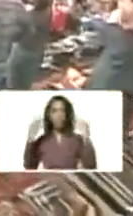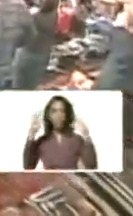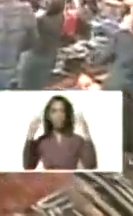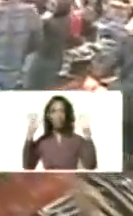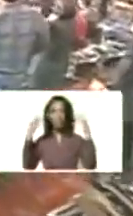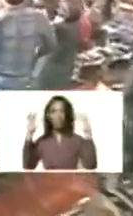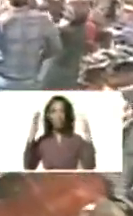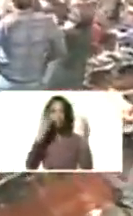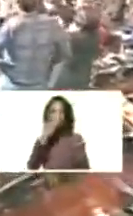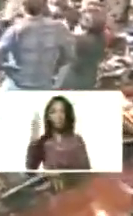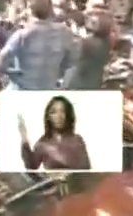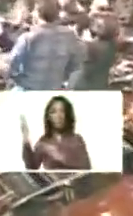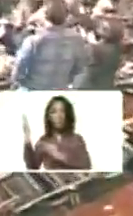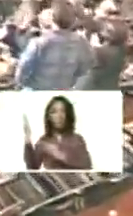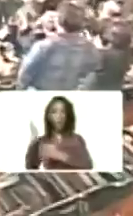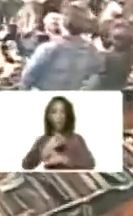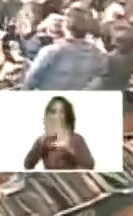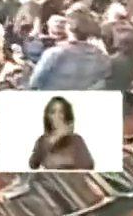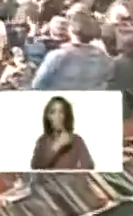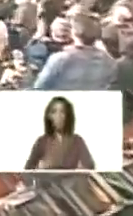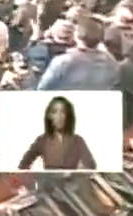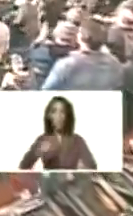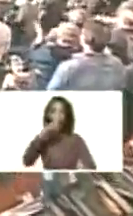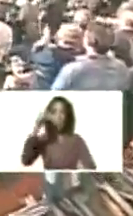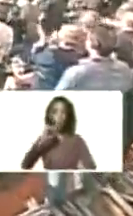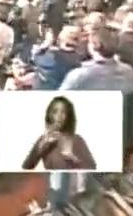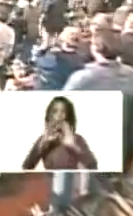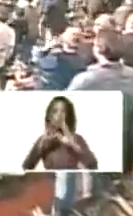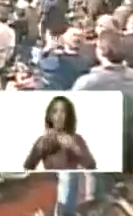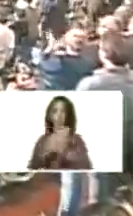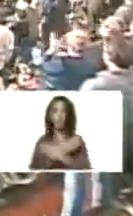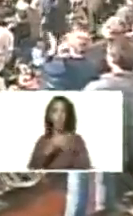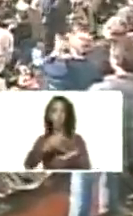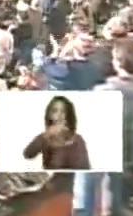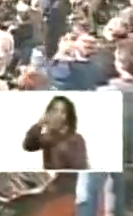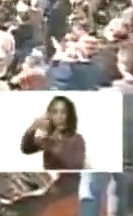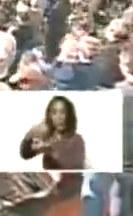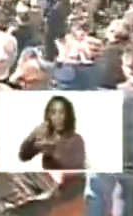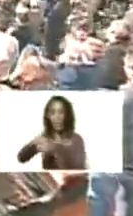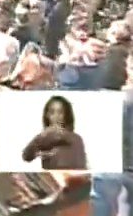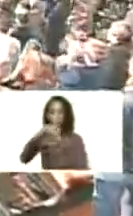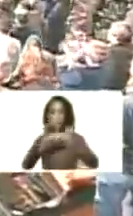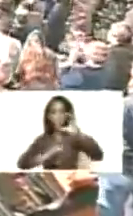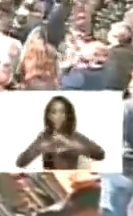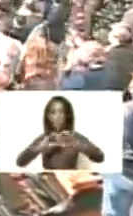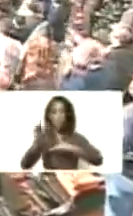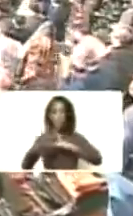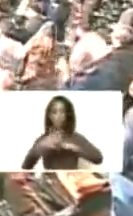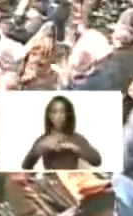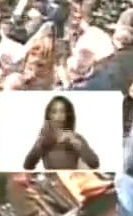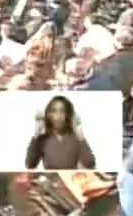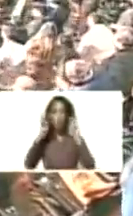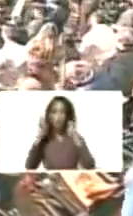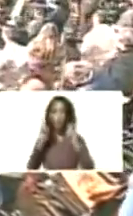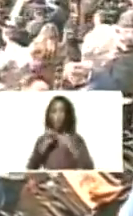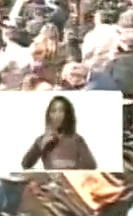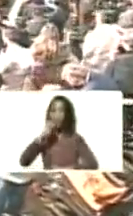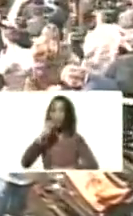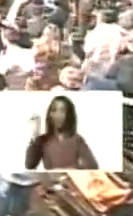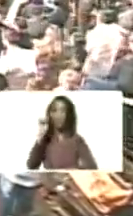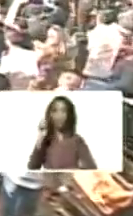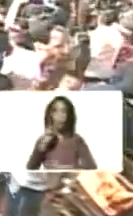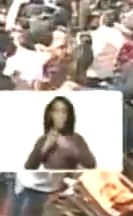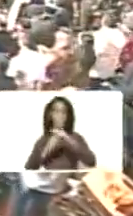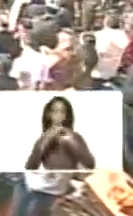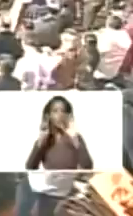Allí tenían las declaraciones del presidente Nicolás Maduro Moros en esta entrega de premios nacionales de ciencia, tecnología e innovación. Ha informado que Venezuela detecta los